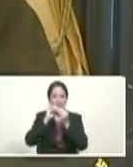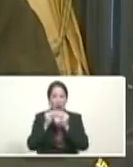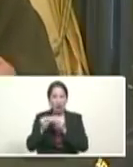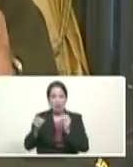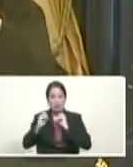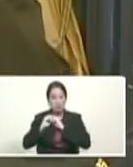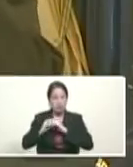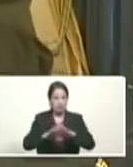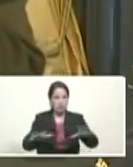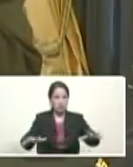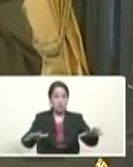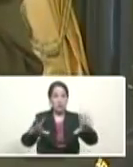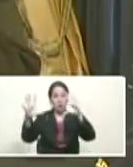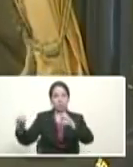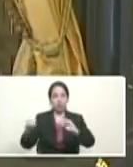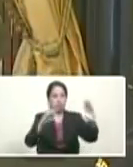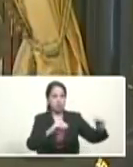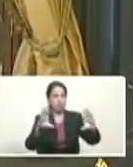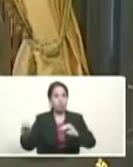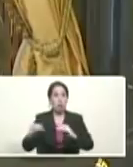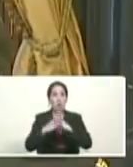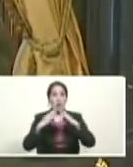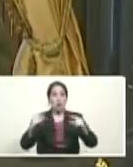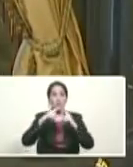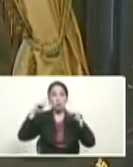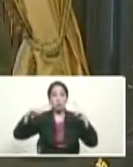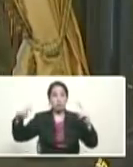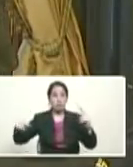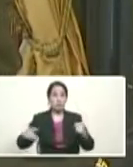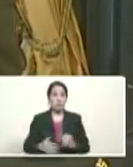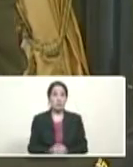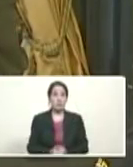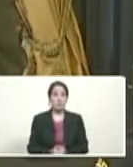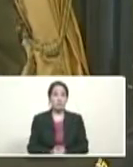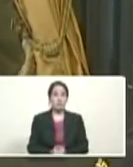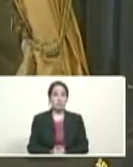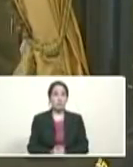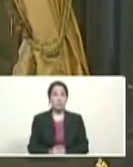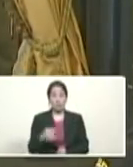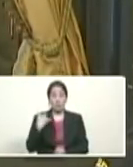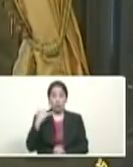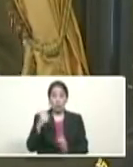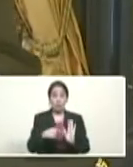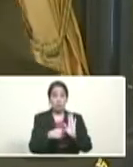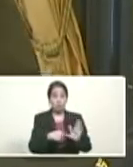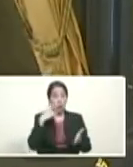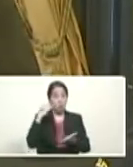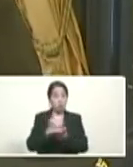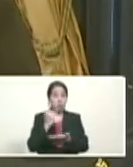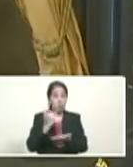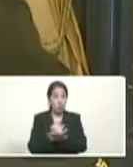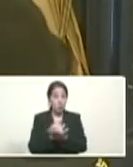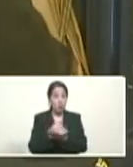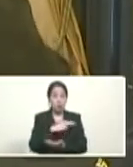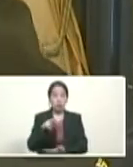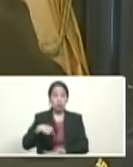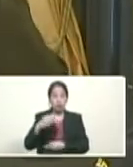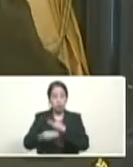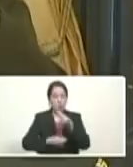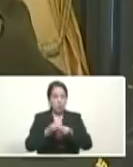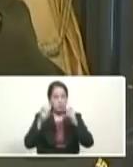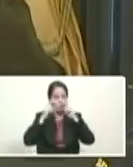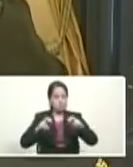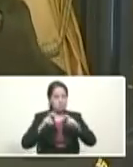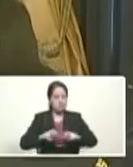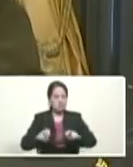eeuu aquí tengo yo la prueba de la investigación que se está realizando como lo hicieron